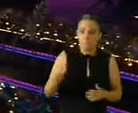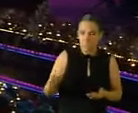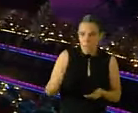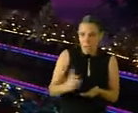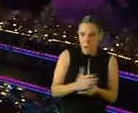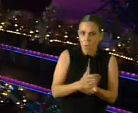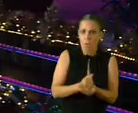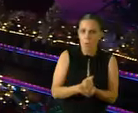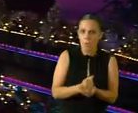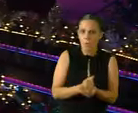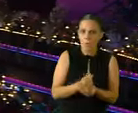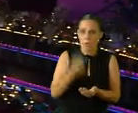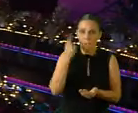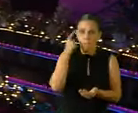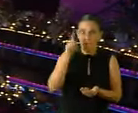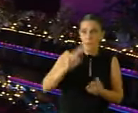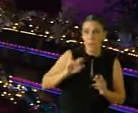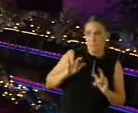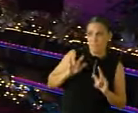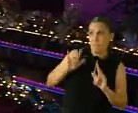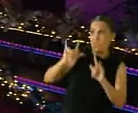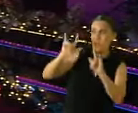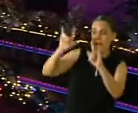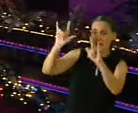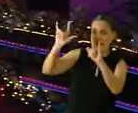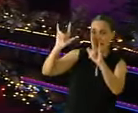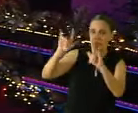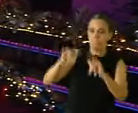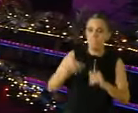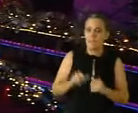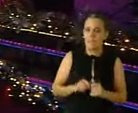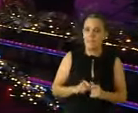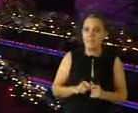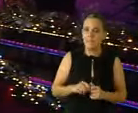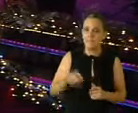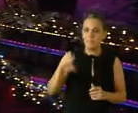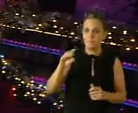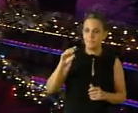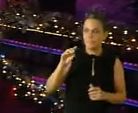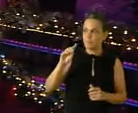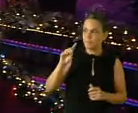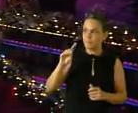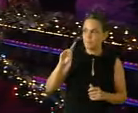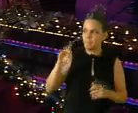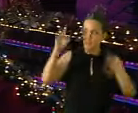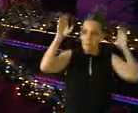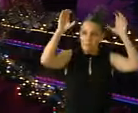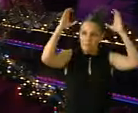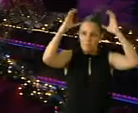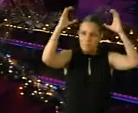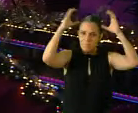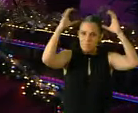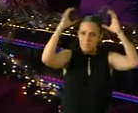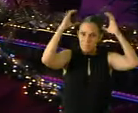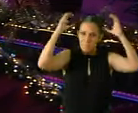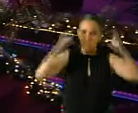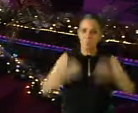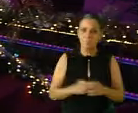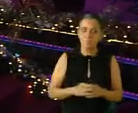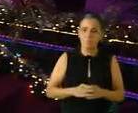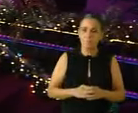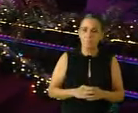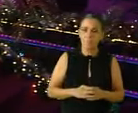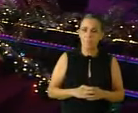respeto, para ir a Disney con una experiencia familiar, deje de ahorrar para ir a hacer rico a